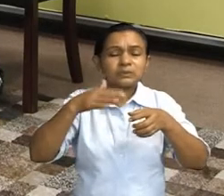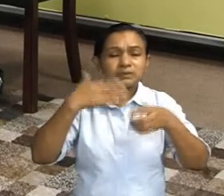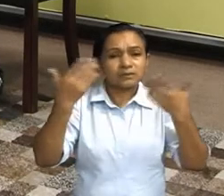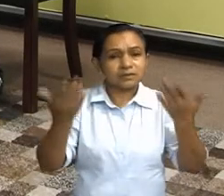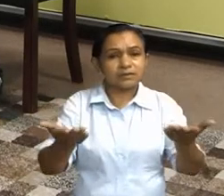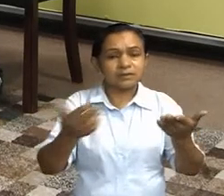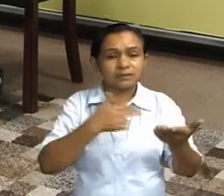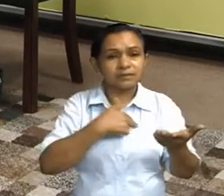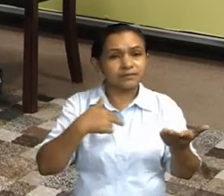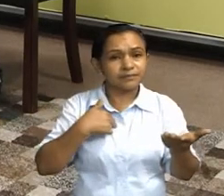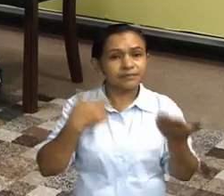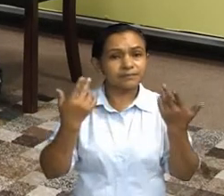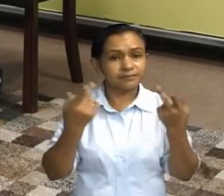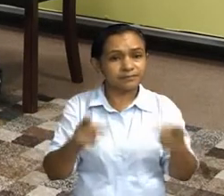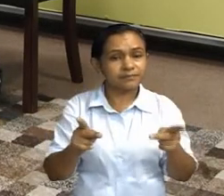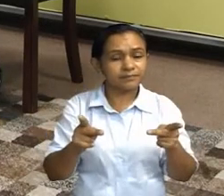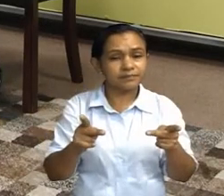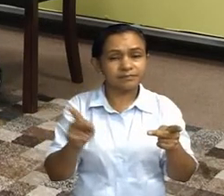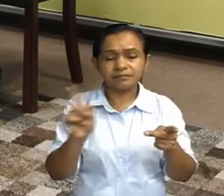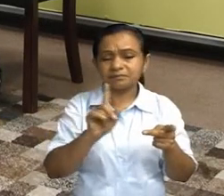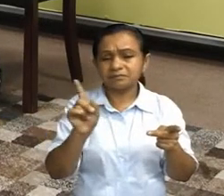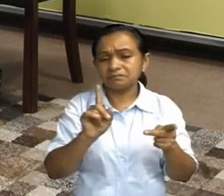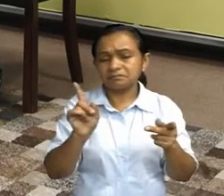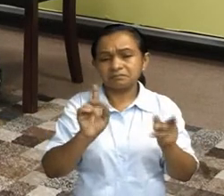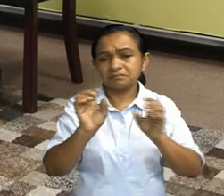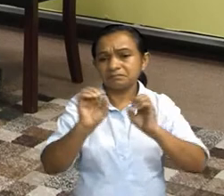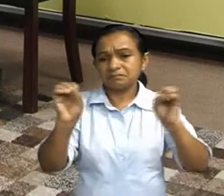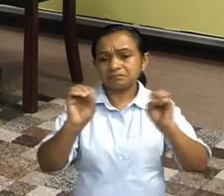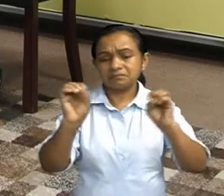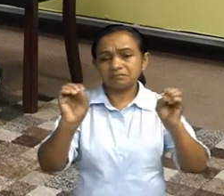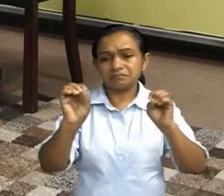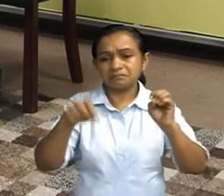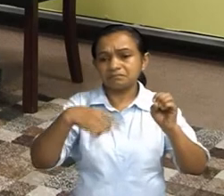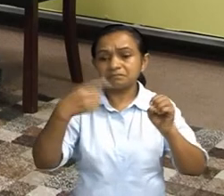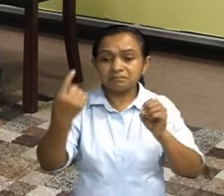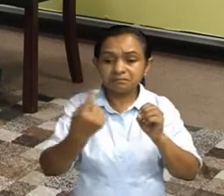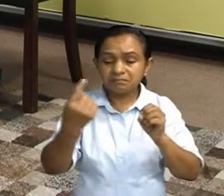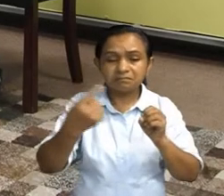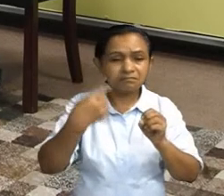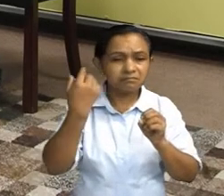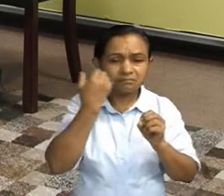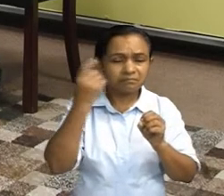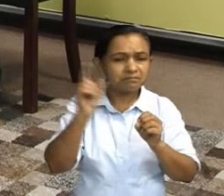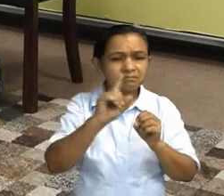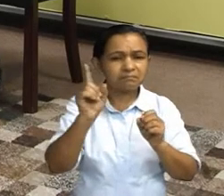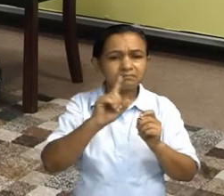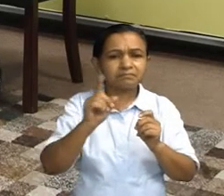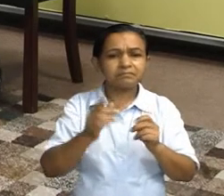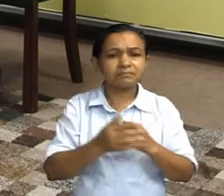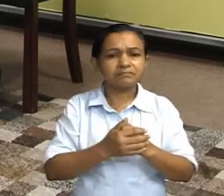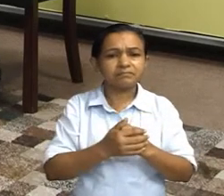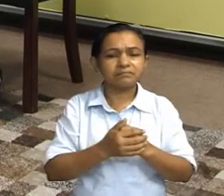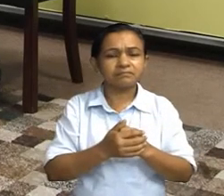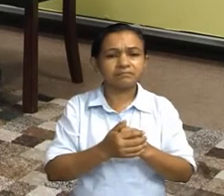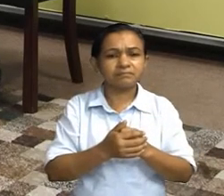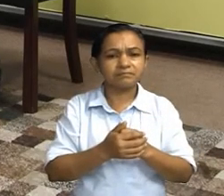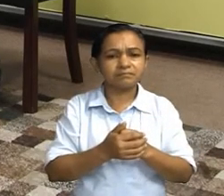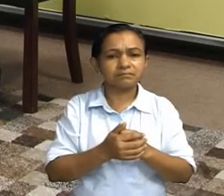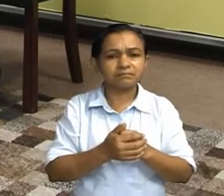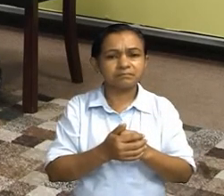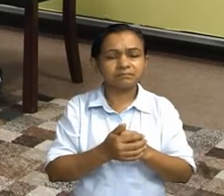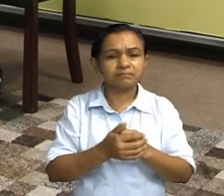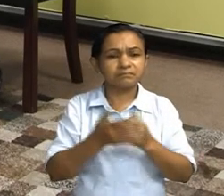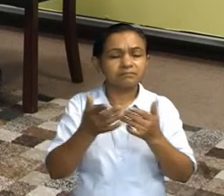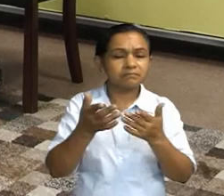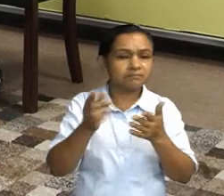¿verdad? Grande. Sí, pero de lo contrario no es muy frecuente que tengan sinequia. El tratamiento, aparte